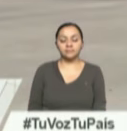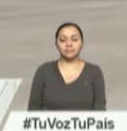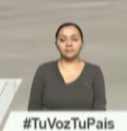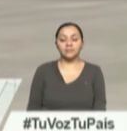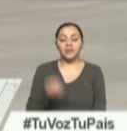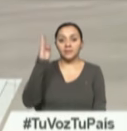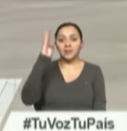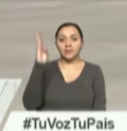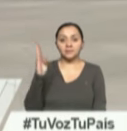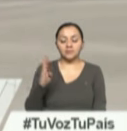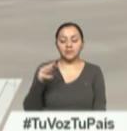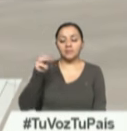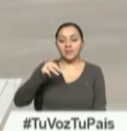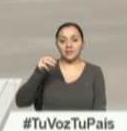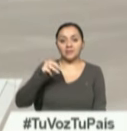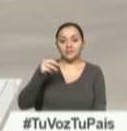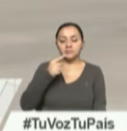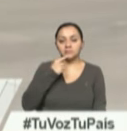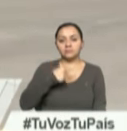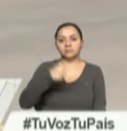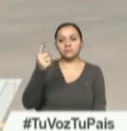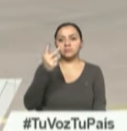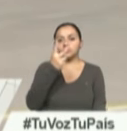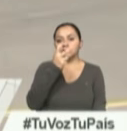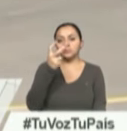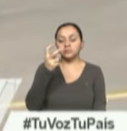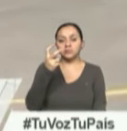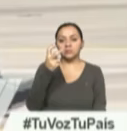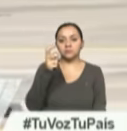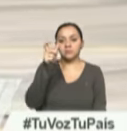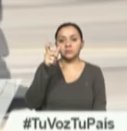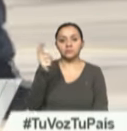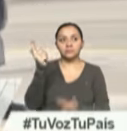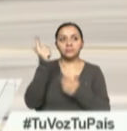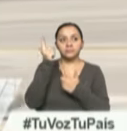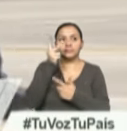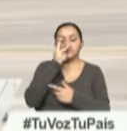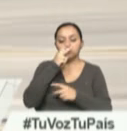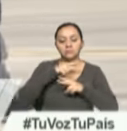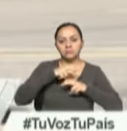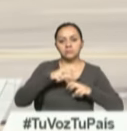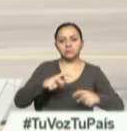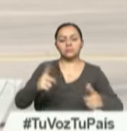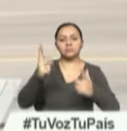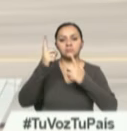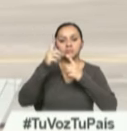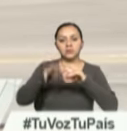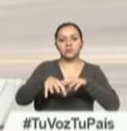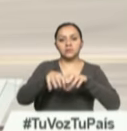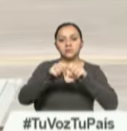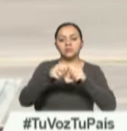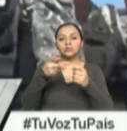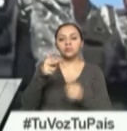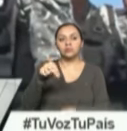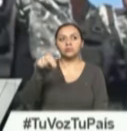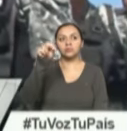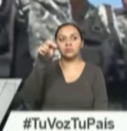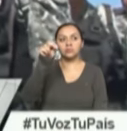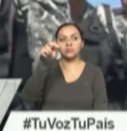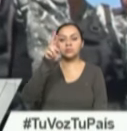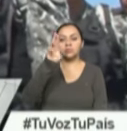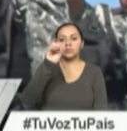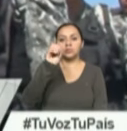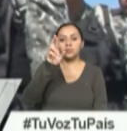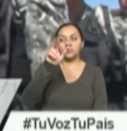Brasil desplegó el martes 200 efectivos de la Fuerza Nacional para intensificar la seguridad en los estados norteños de Amazonas y Roraima,